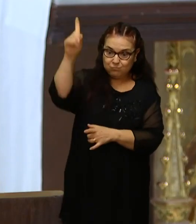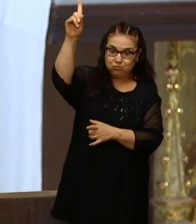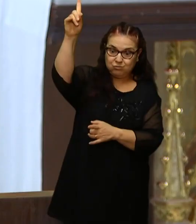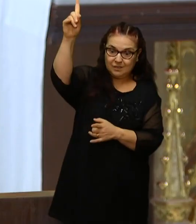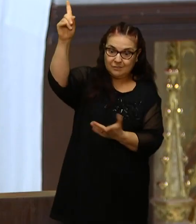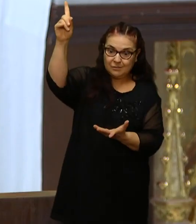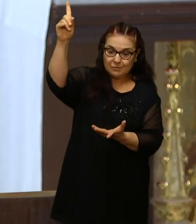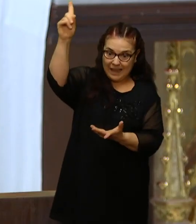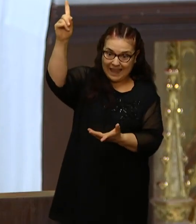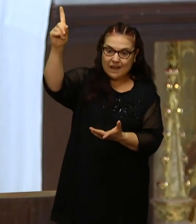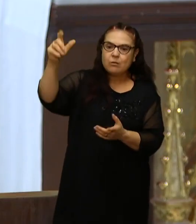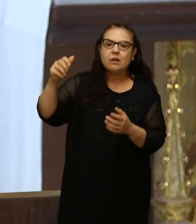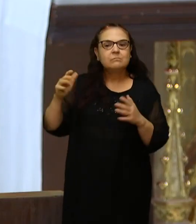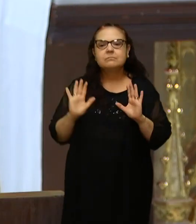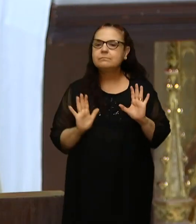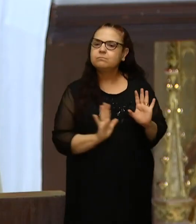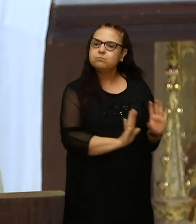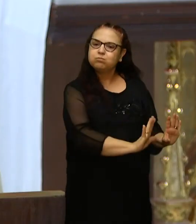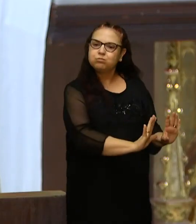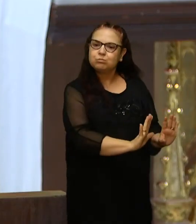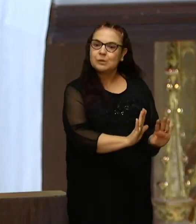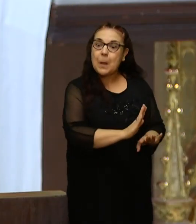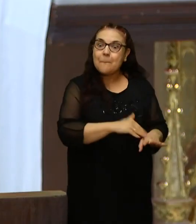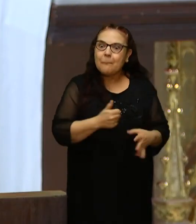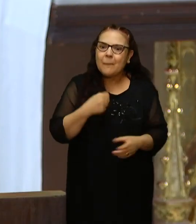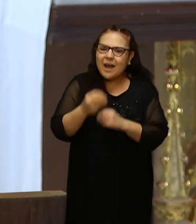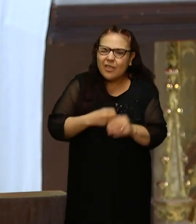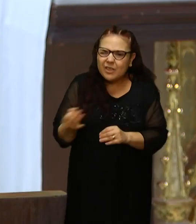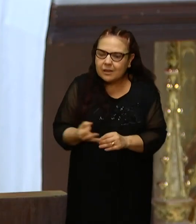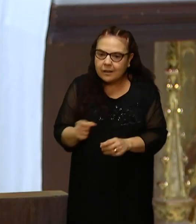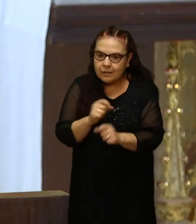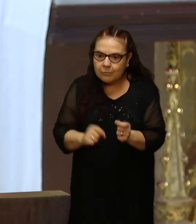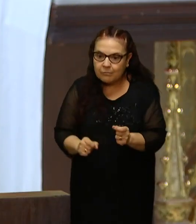lado para hacerse uno de tantos.